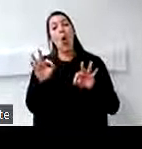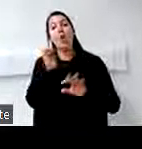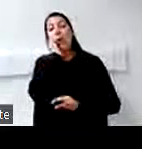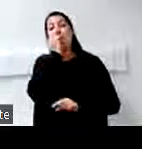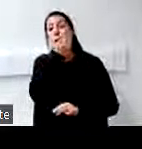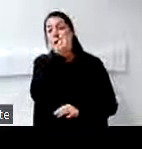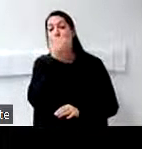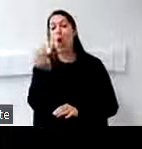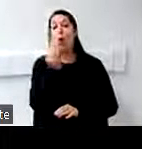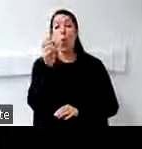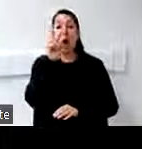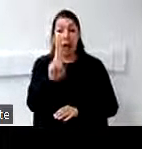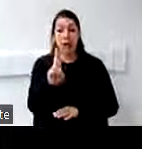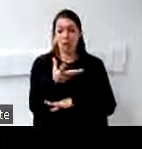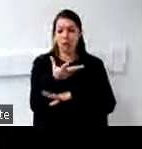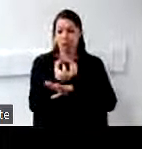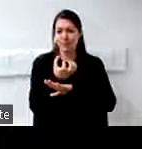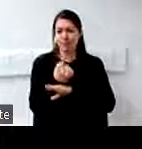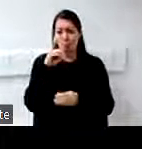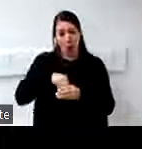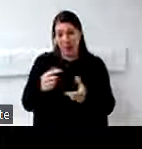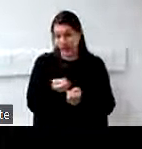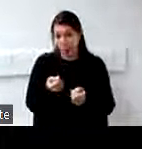escanean, les quedan en el celular.